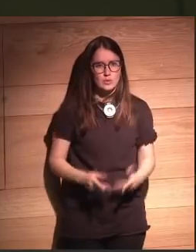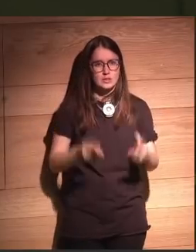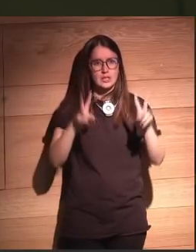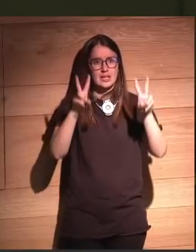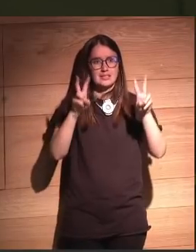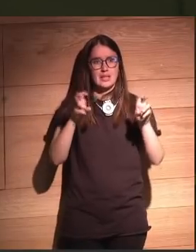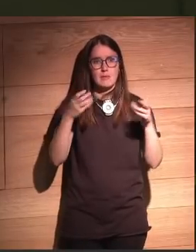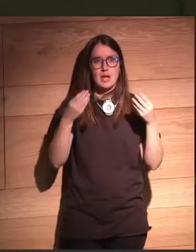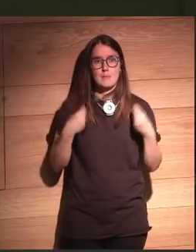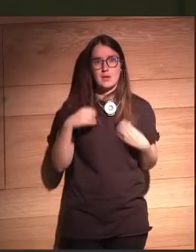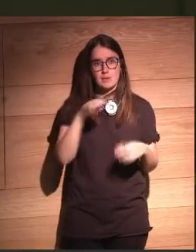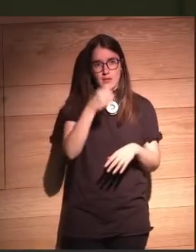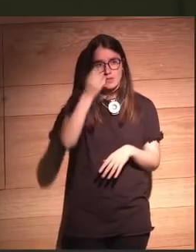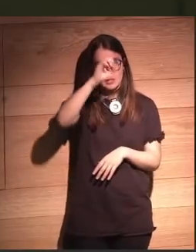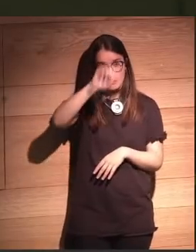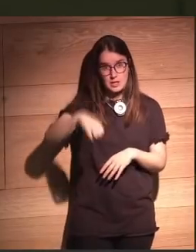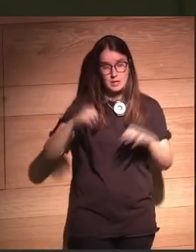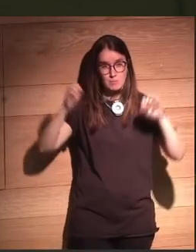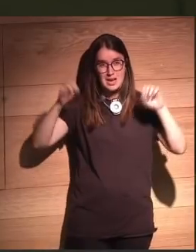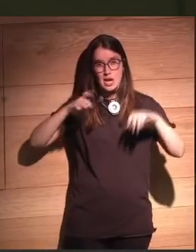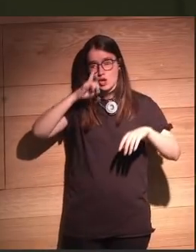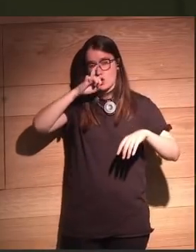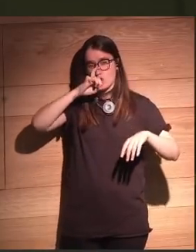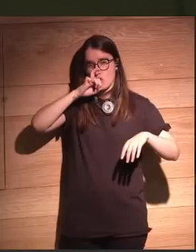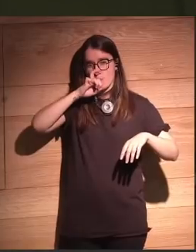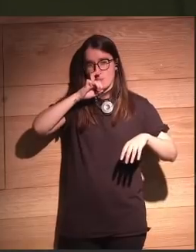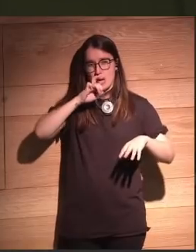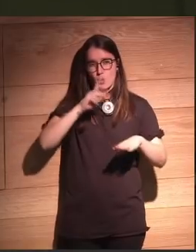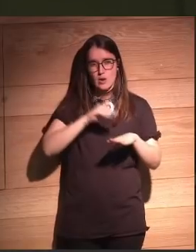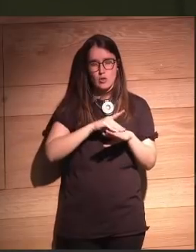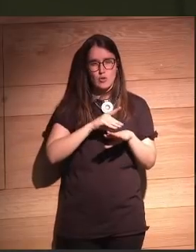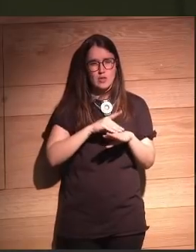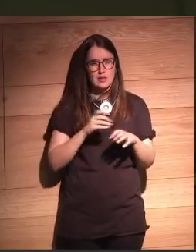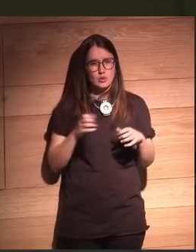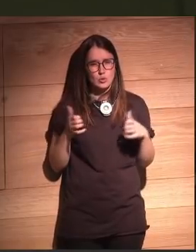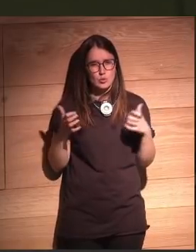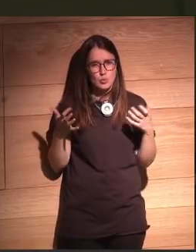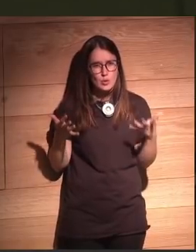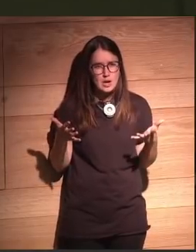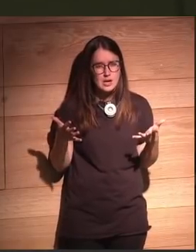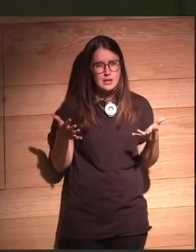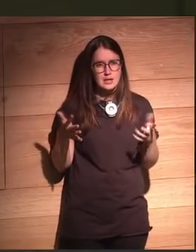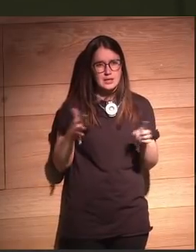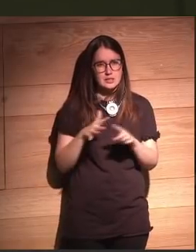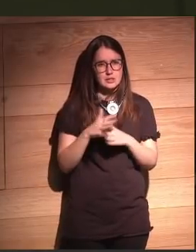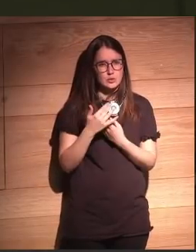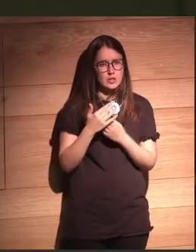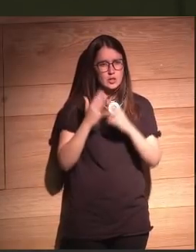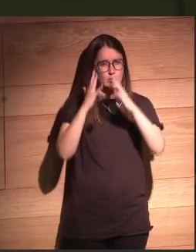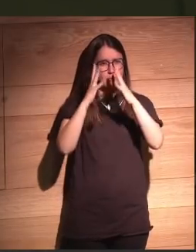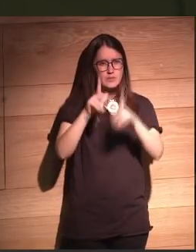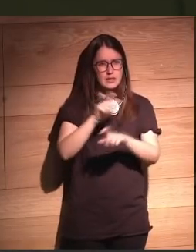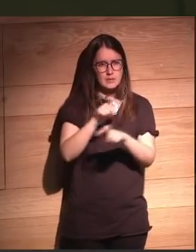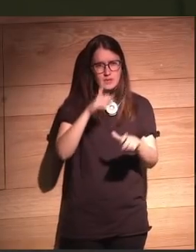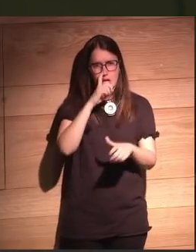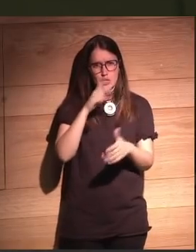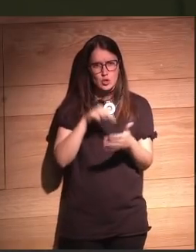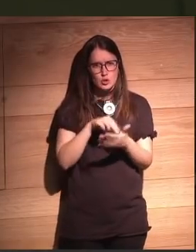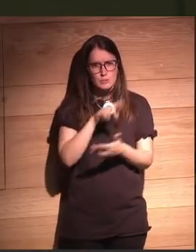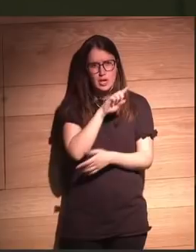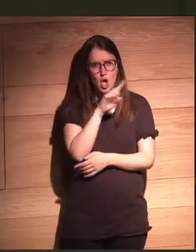viviendas vacías, ¿vale? No recuerdo de qué dato partían ellos en el caso del censo de población y viviendas de